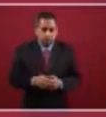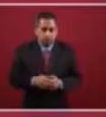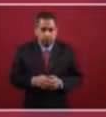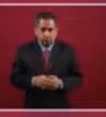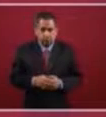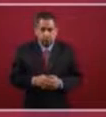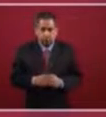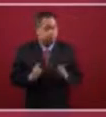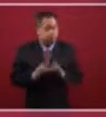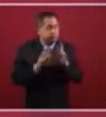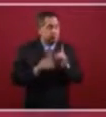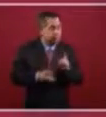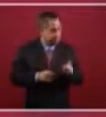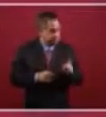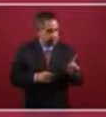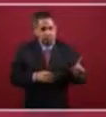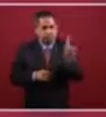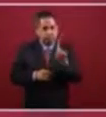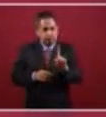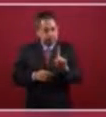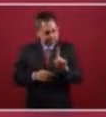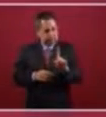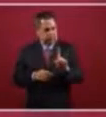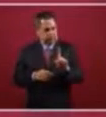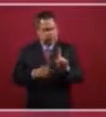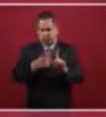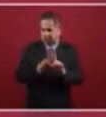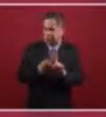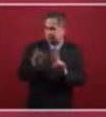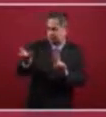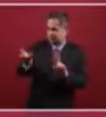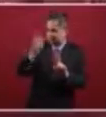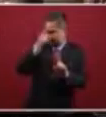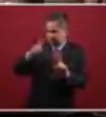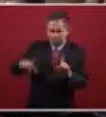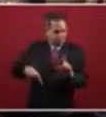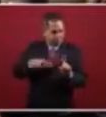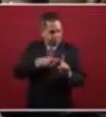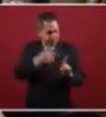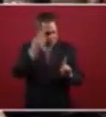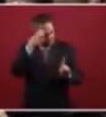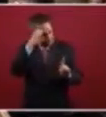de repente se convertía en proveedor del gobierno.